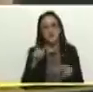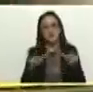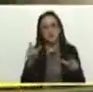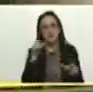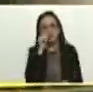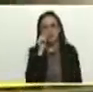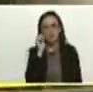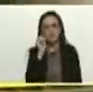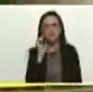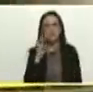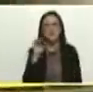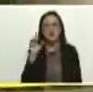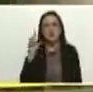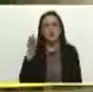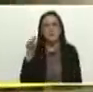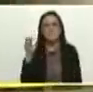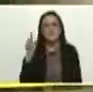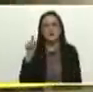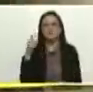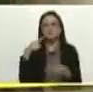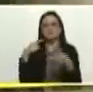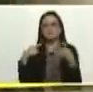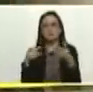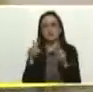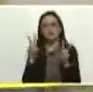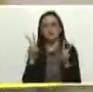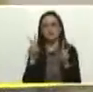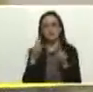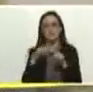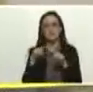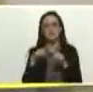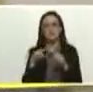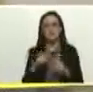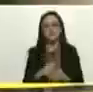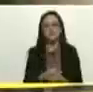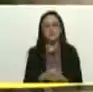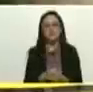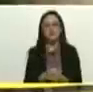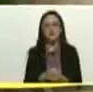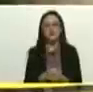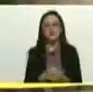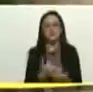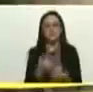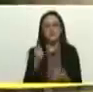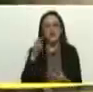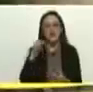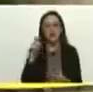Soteldo, Hipólito Abreu, Antonio Morales,